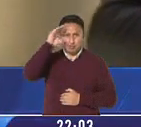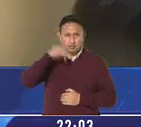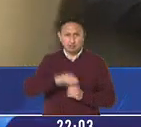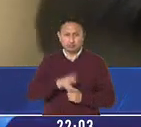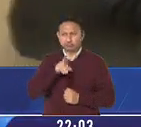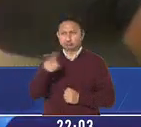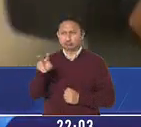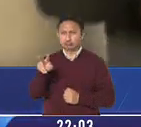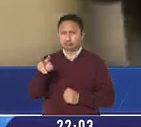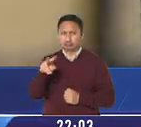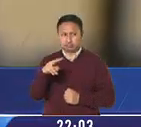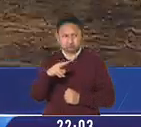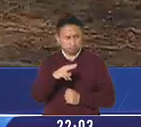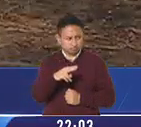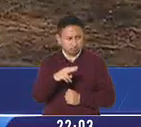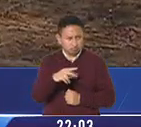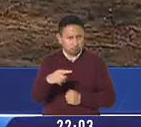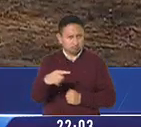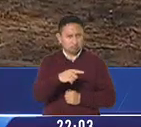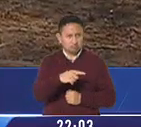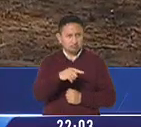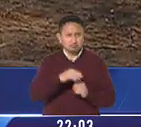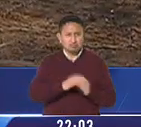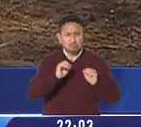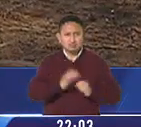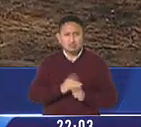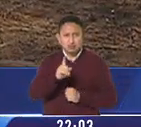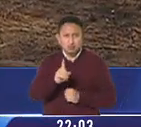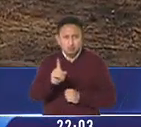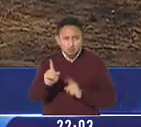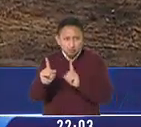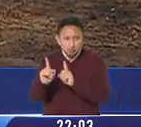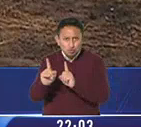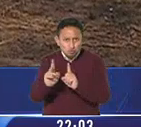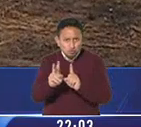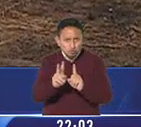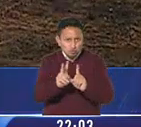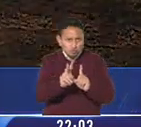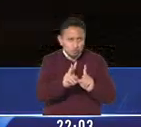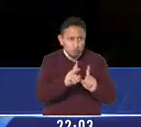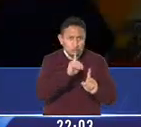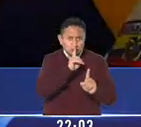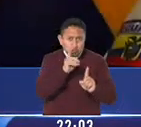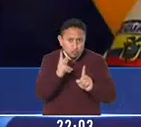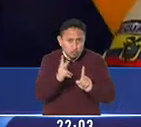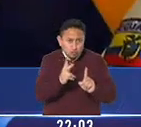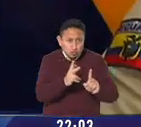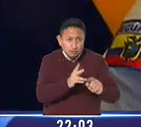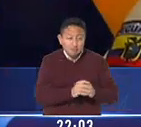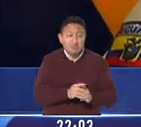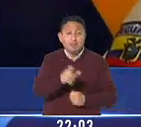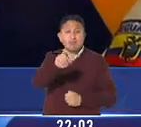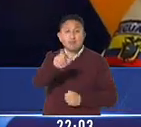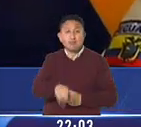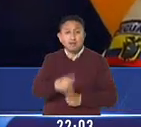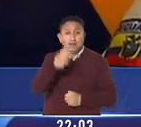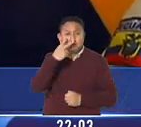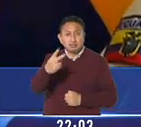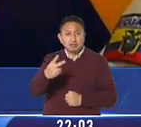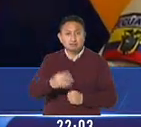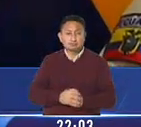Nacional detectaron la existencia de unas siluetas que se movían en medio de la oscuridad. Nuestro personal se